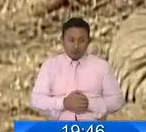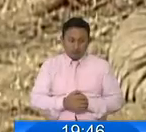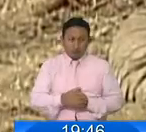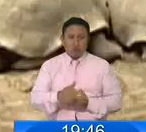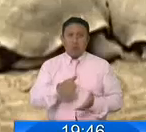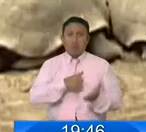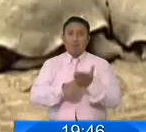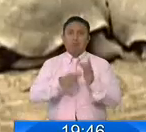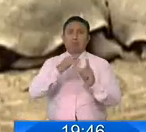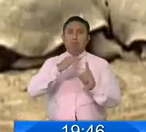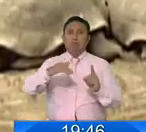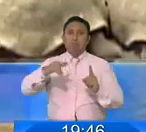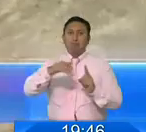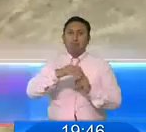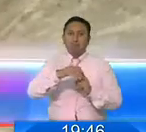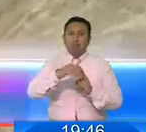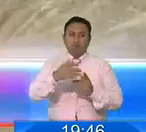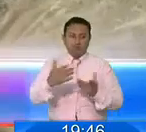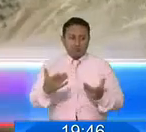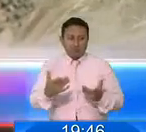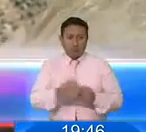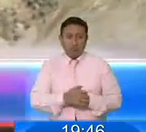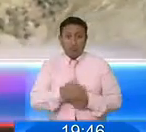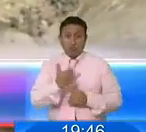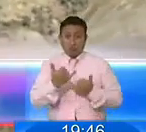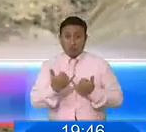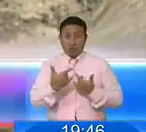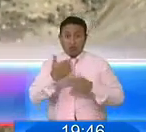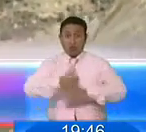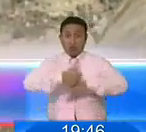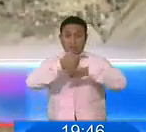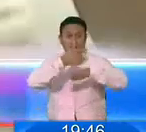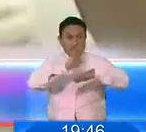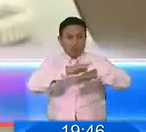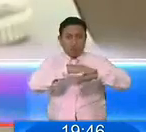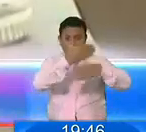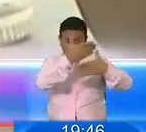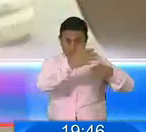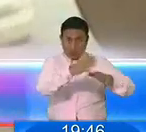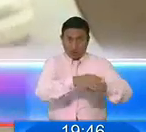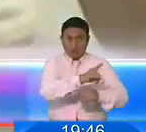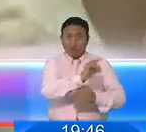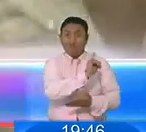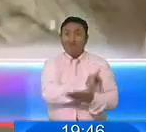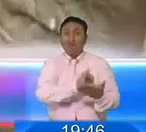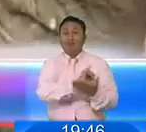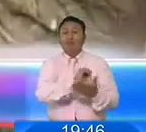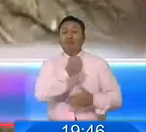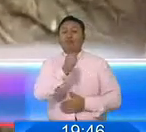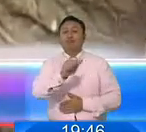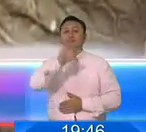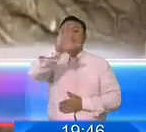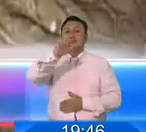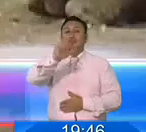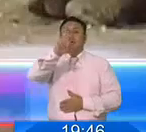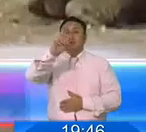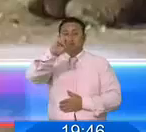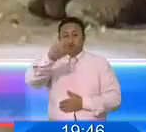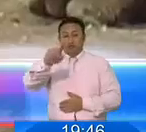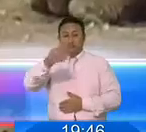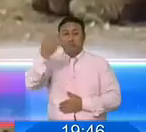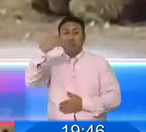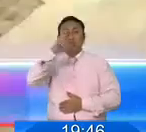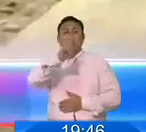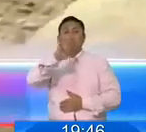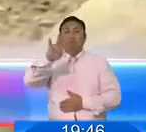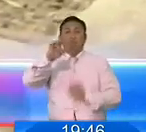conocer que esta información pues puesta en conocimiento de las autoridades de la fiscalía de la isla de santa cruz el pasado 27 de septiembre